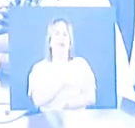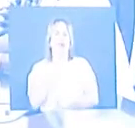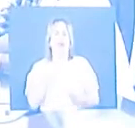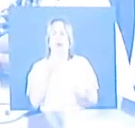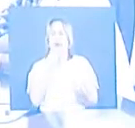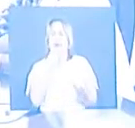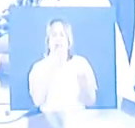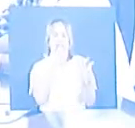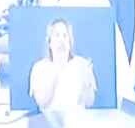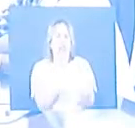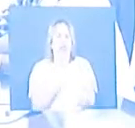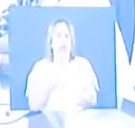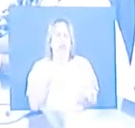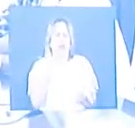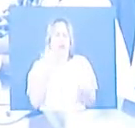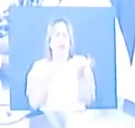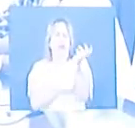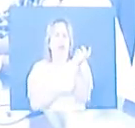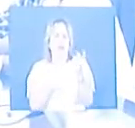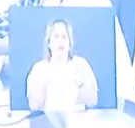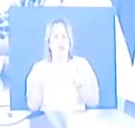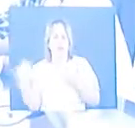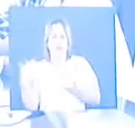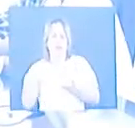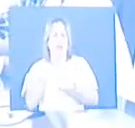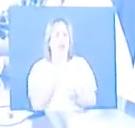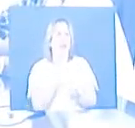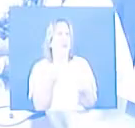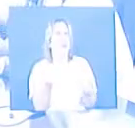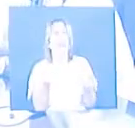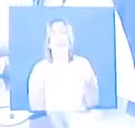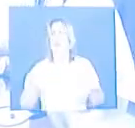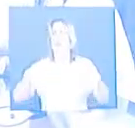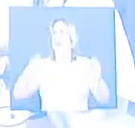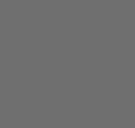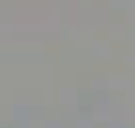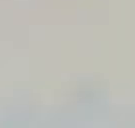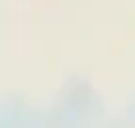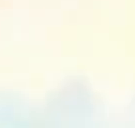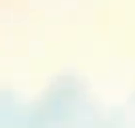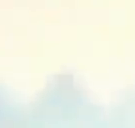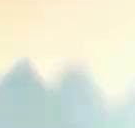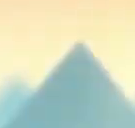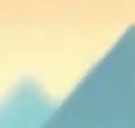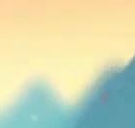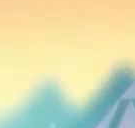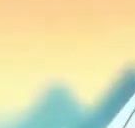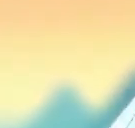buena propuesta para lo que se quiere a partir de esta ley de comunicación.